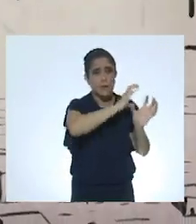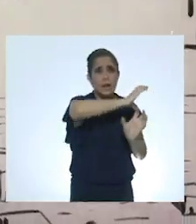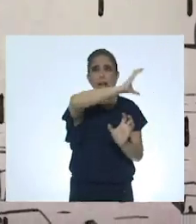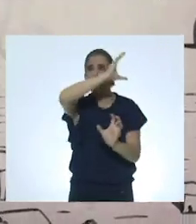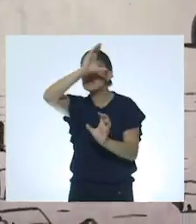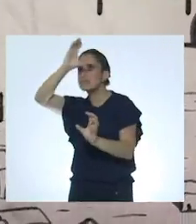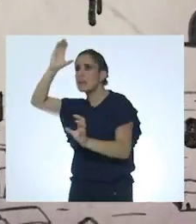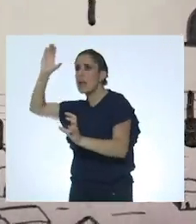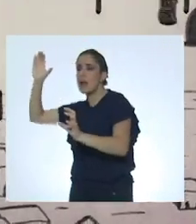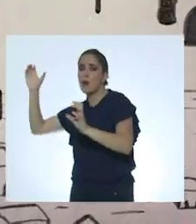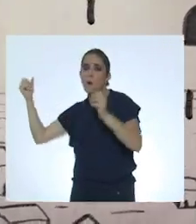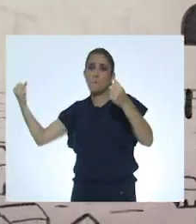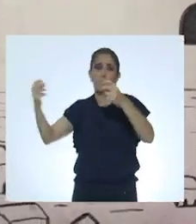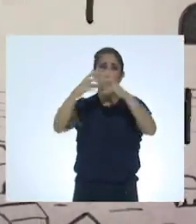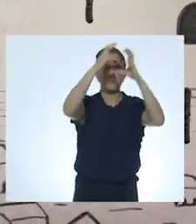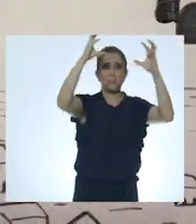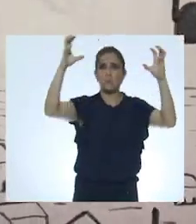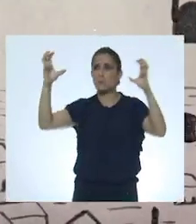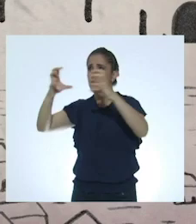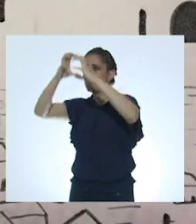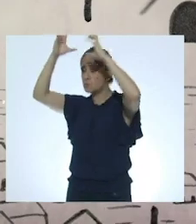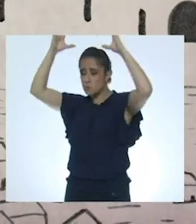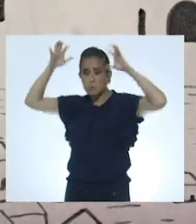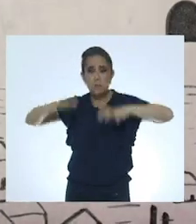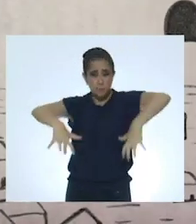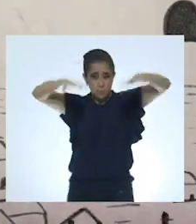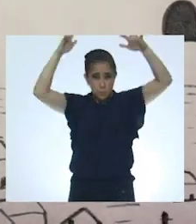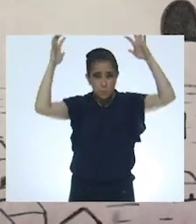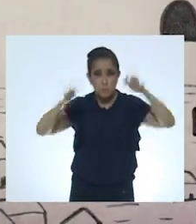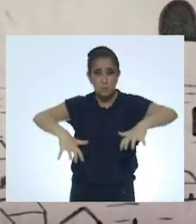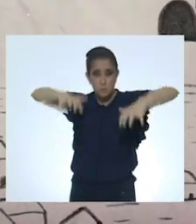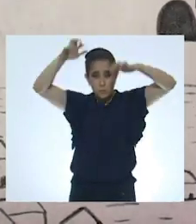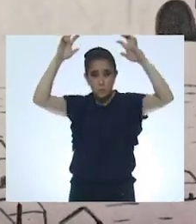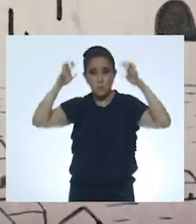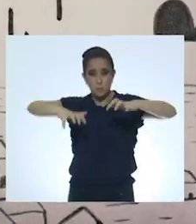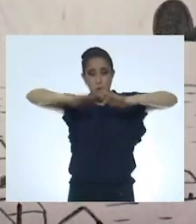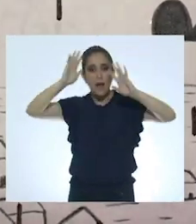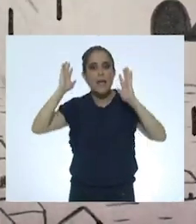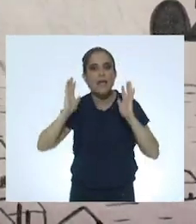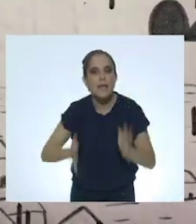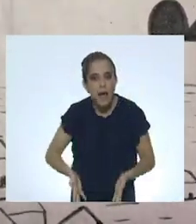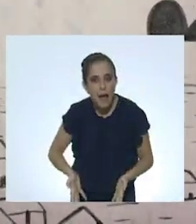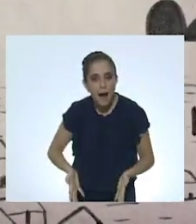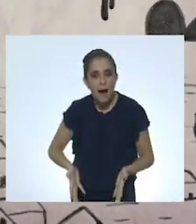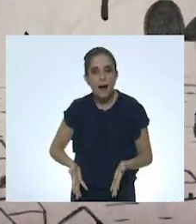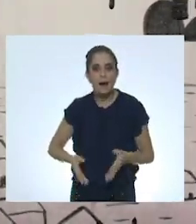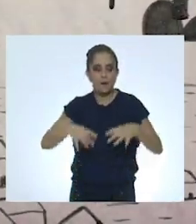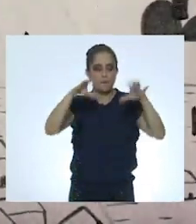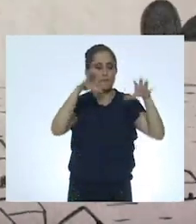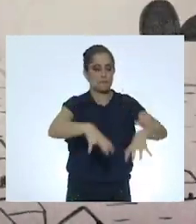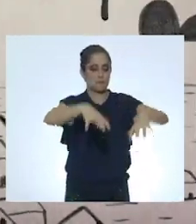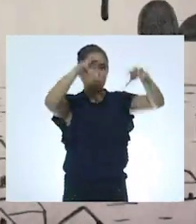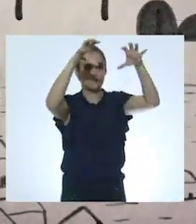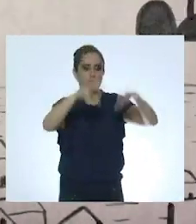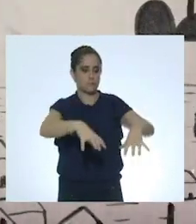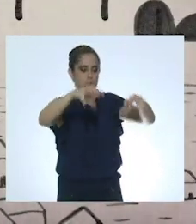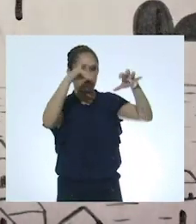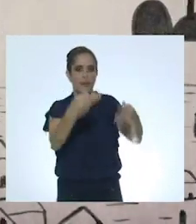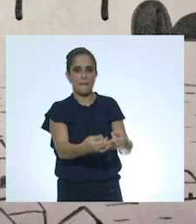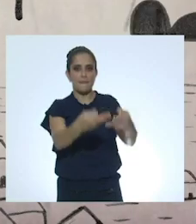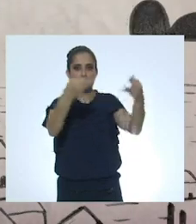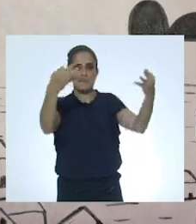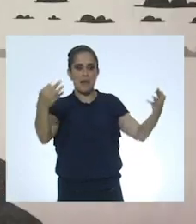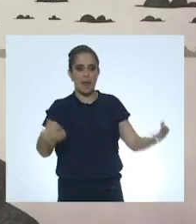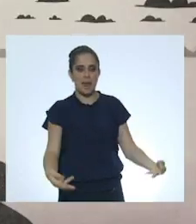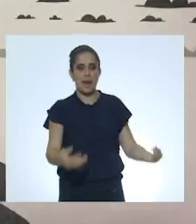Bisulunda, shani saie che viava. Negu di ibi giraju uvasti, gigilaju. Ma